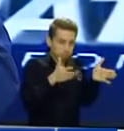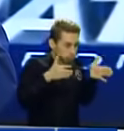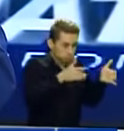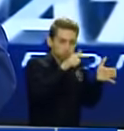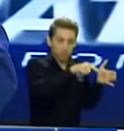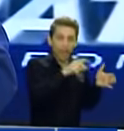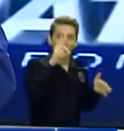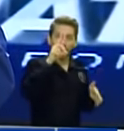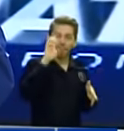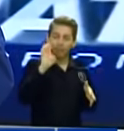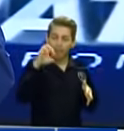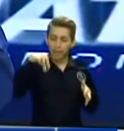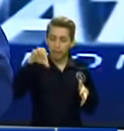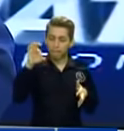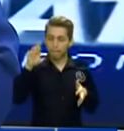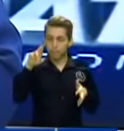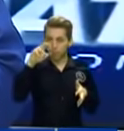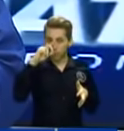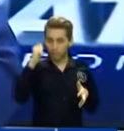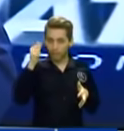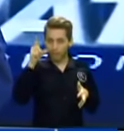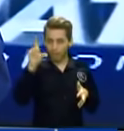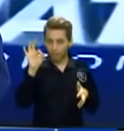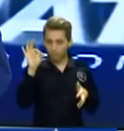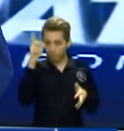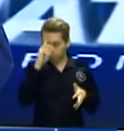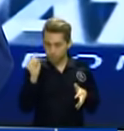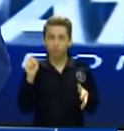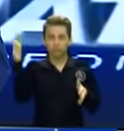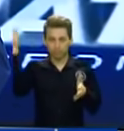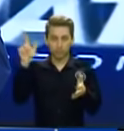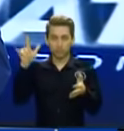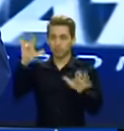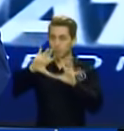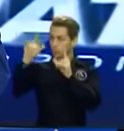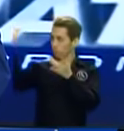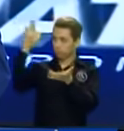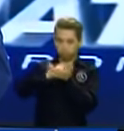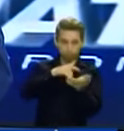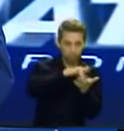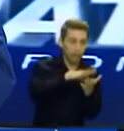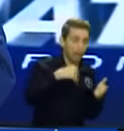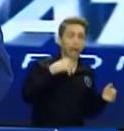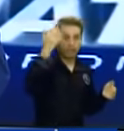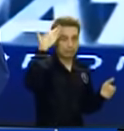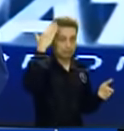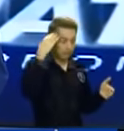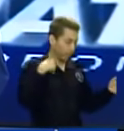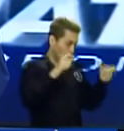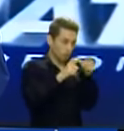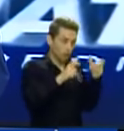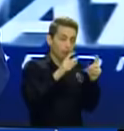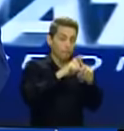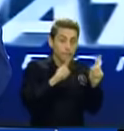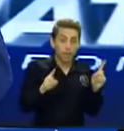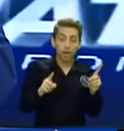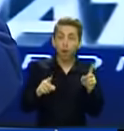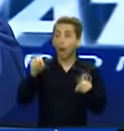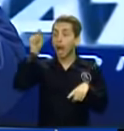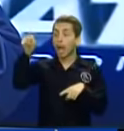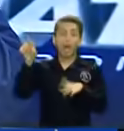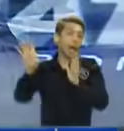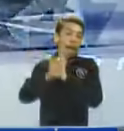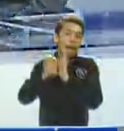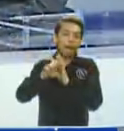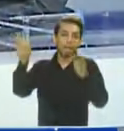salieron del aeropuerto al centro, salieron positivos y al hospital. Pero si tenemos nosotros una persona que se nos cuela en la frontera y se va